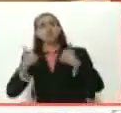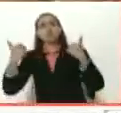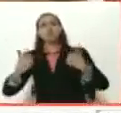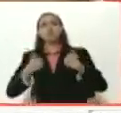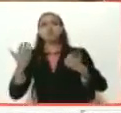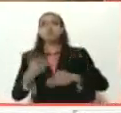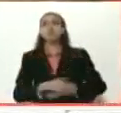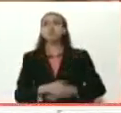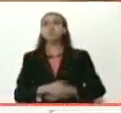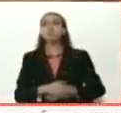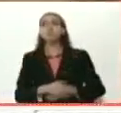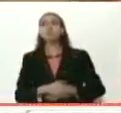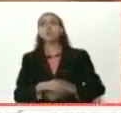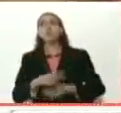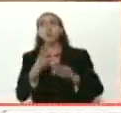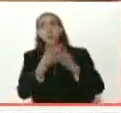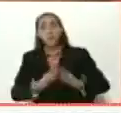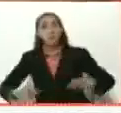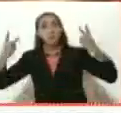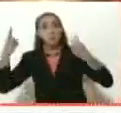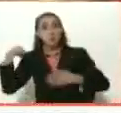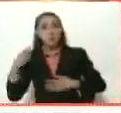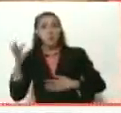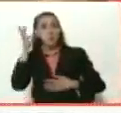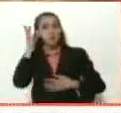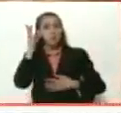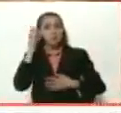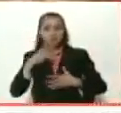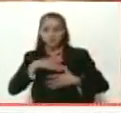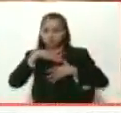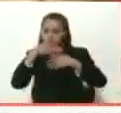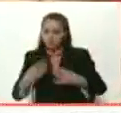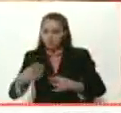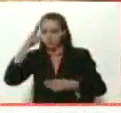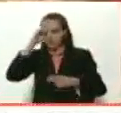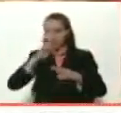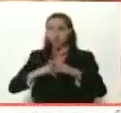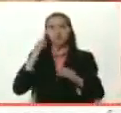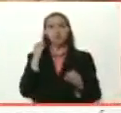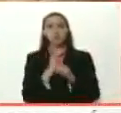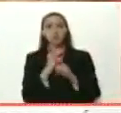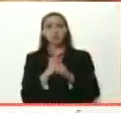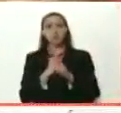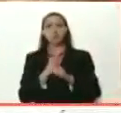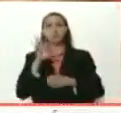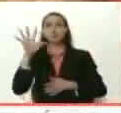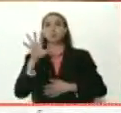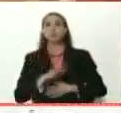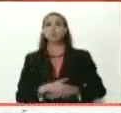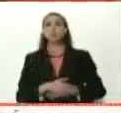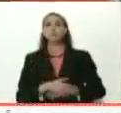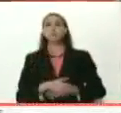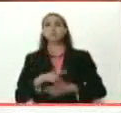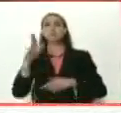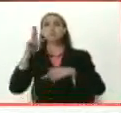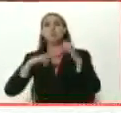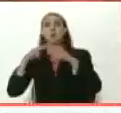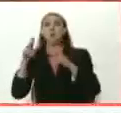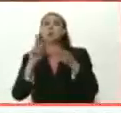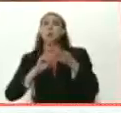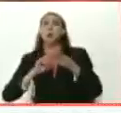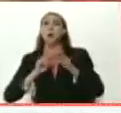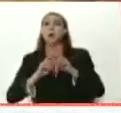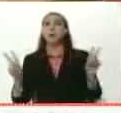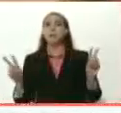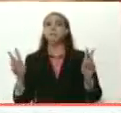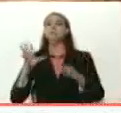emerge con valentía, con entereza, con dignidad, el trabajo de las mujeres por la patria, para construir la paz. Y